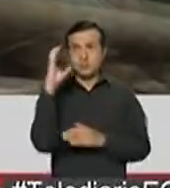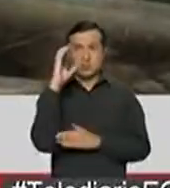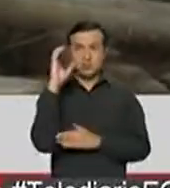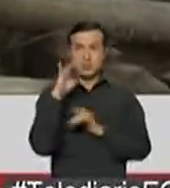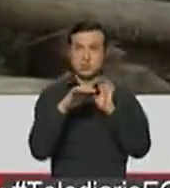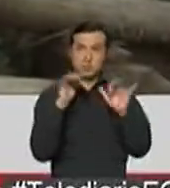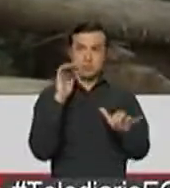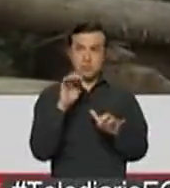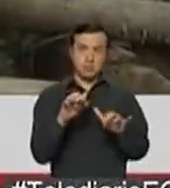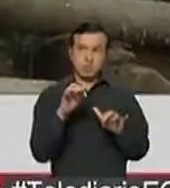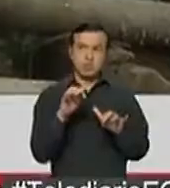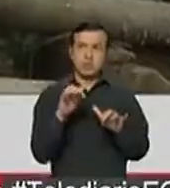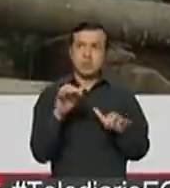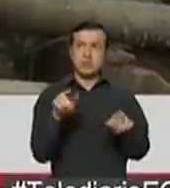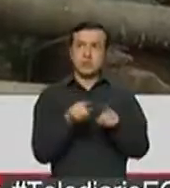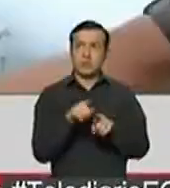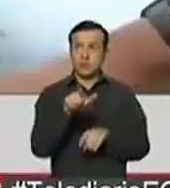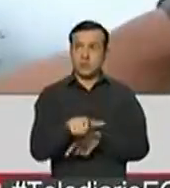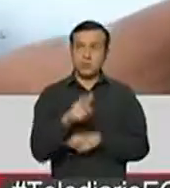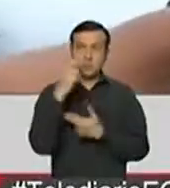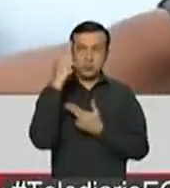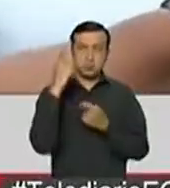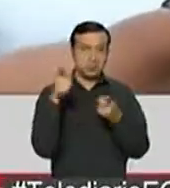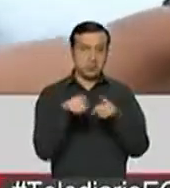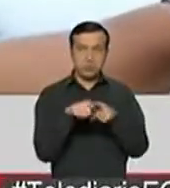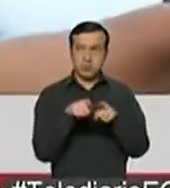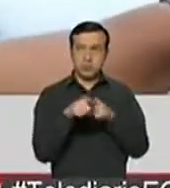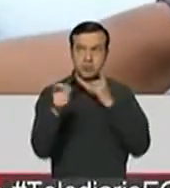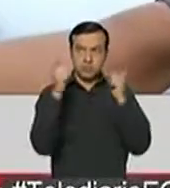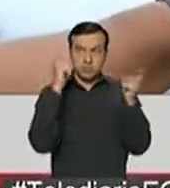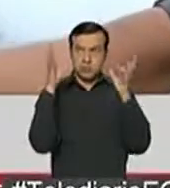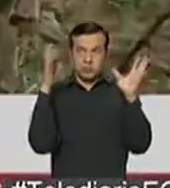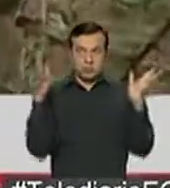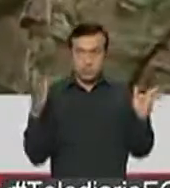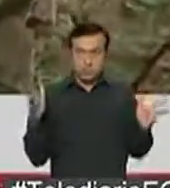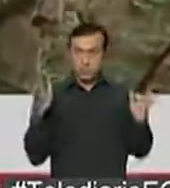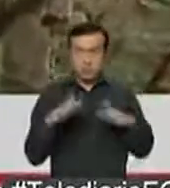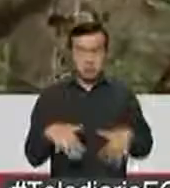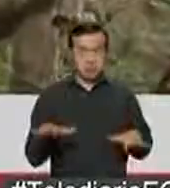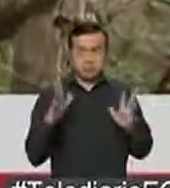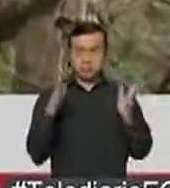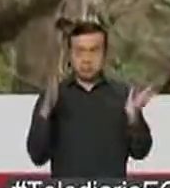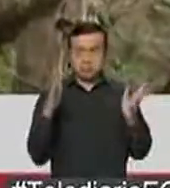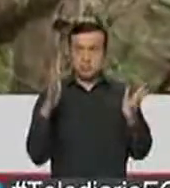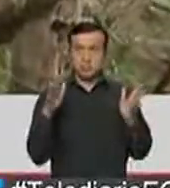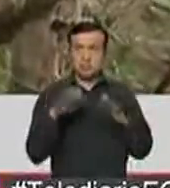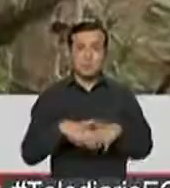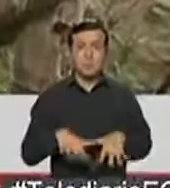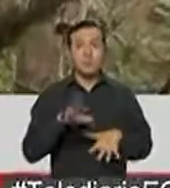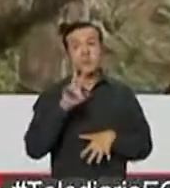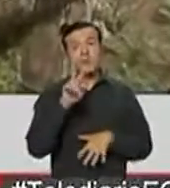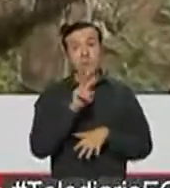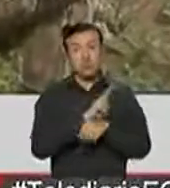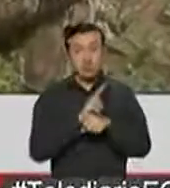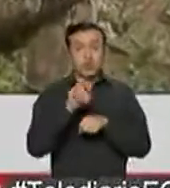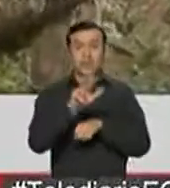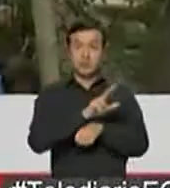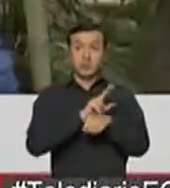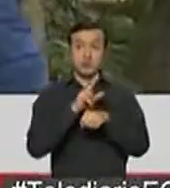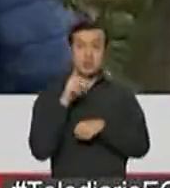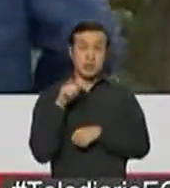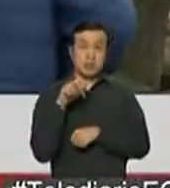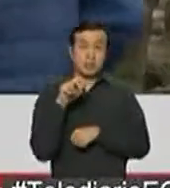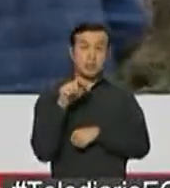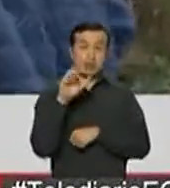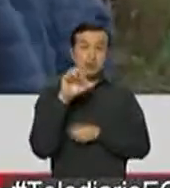entraron, pero eran así como los militares. No había quien controle la mina. Desde aquí, toma entre 2 y 3 horas a pie para